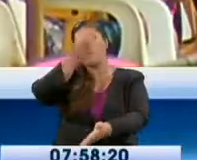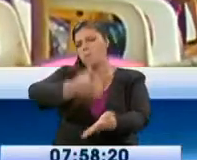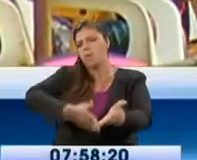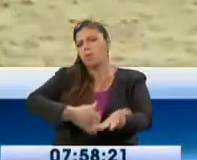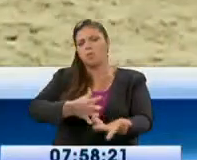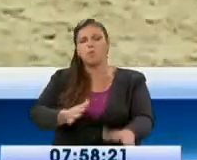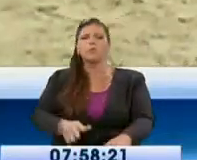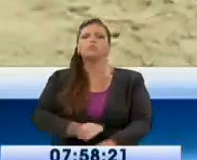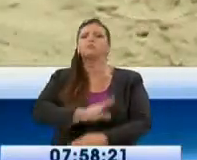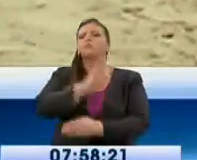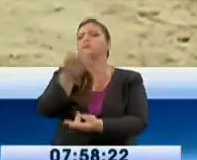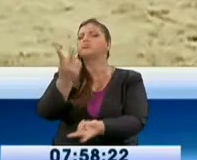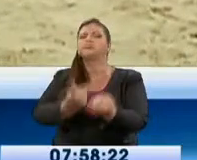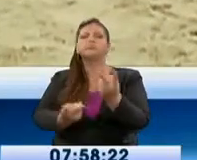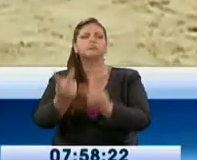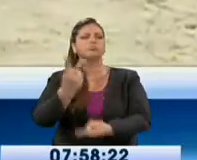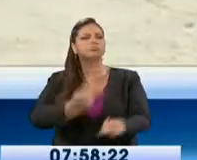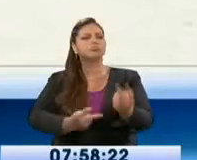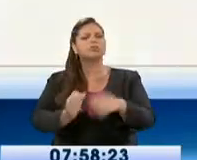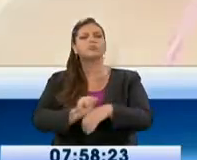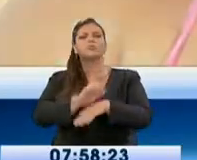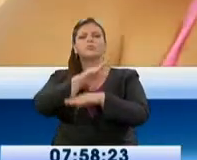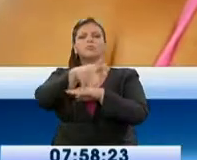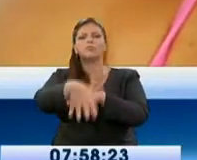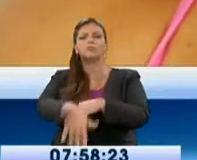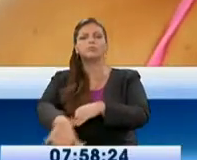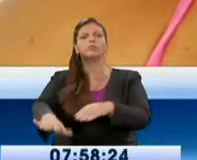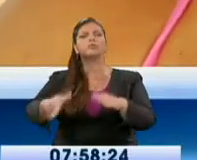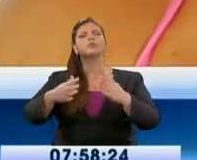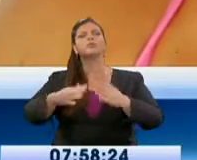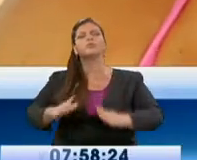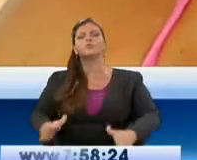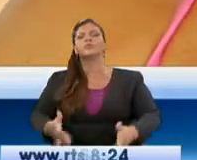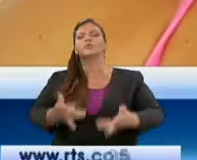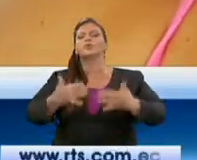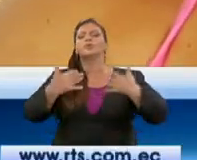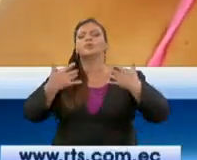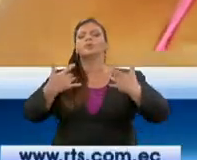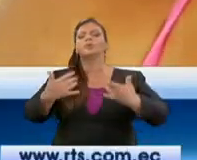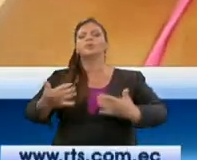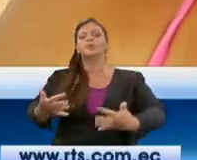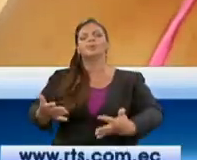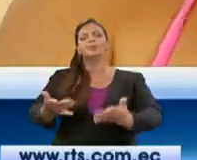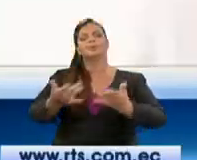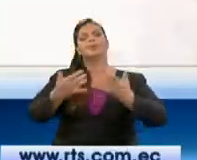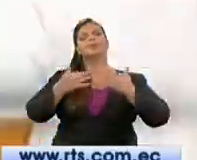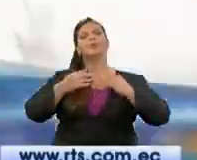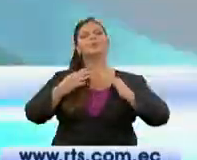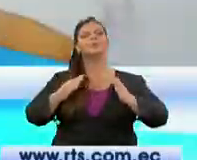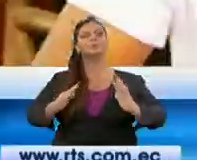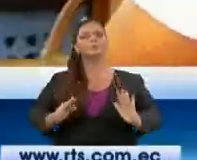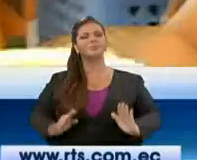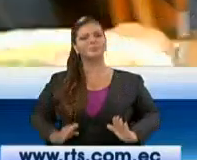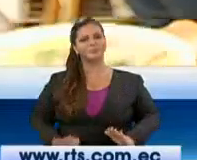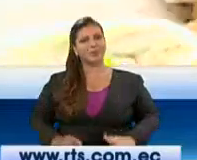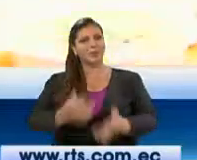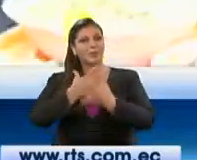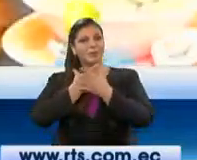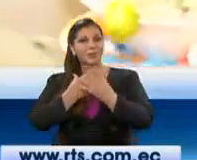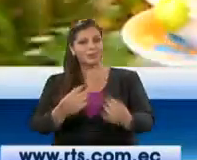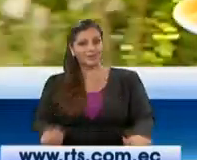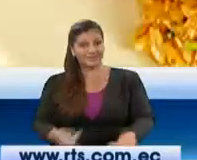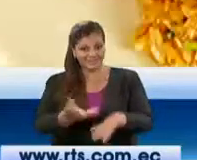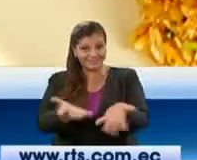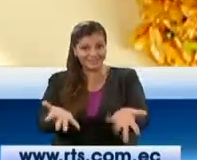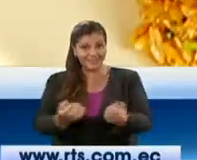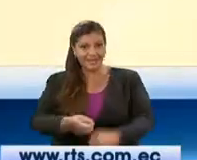descansar observando el mar con un clima agradable. Es el mar tranquilito, como para la familia. Y degustar de una variada